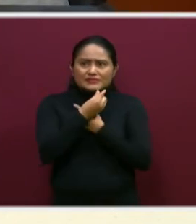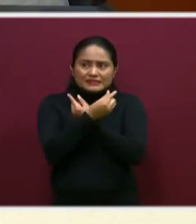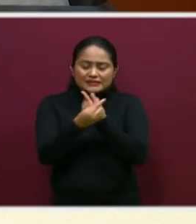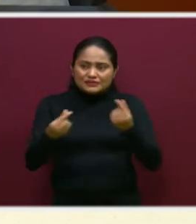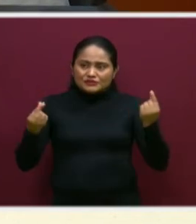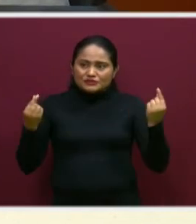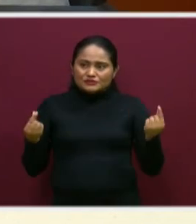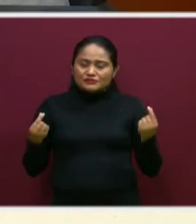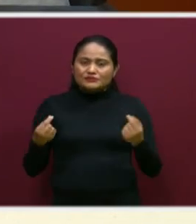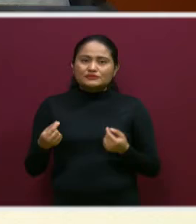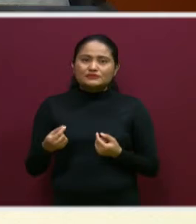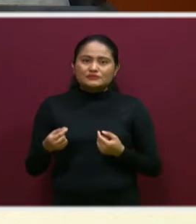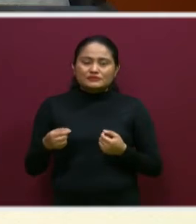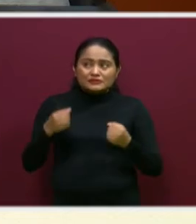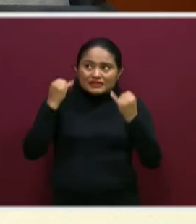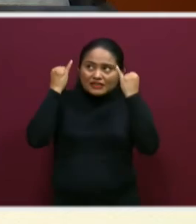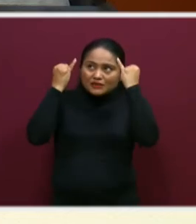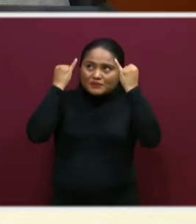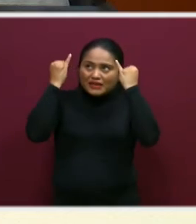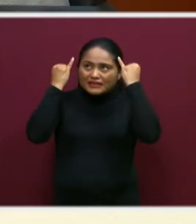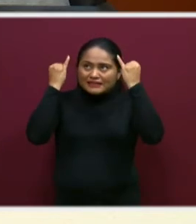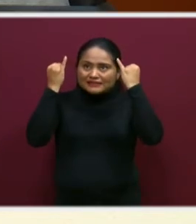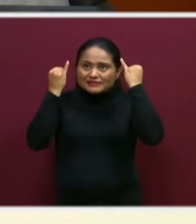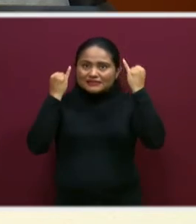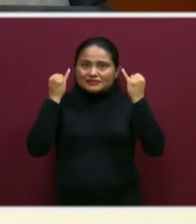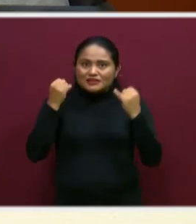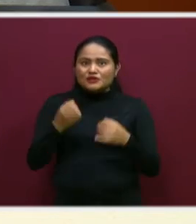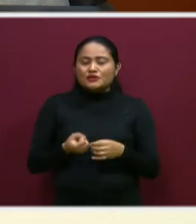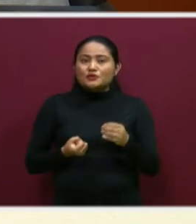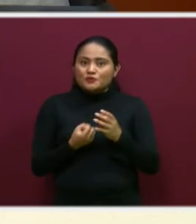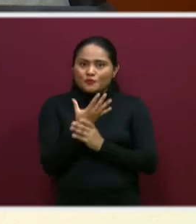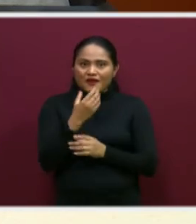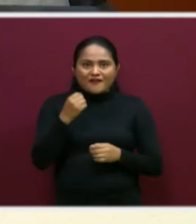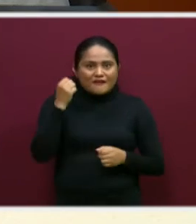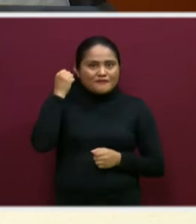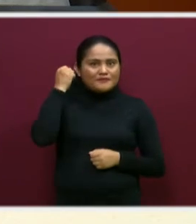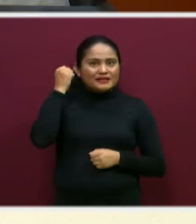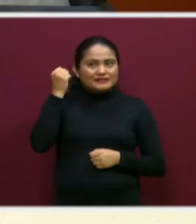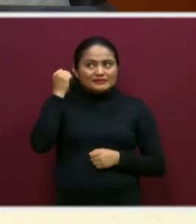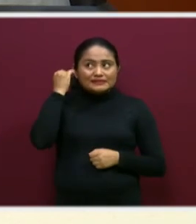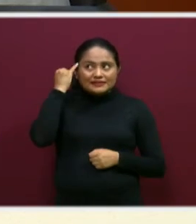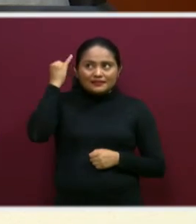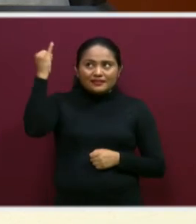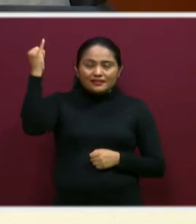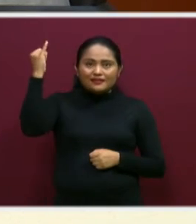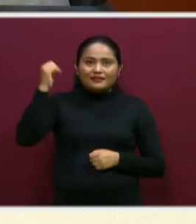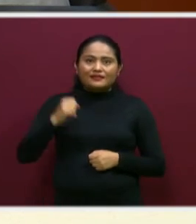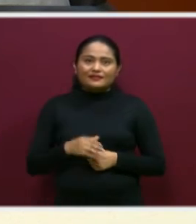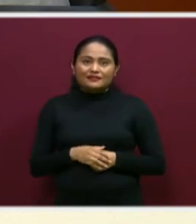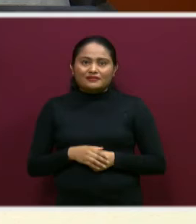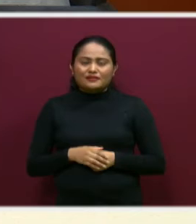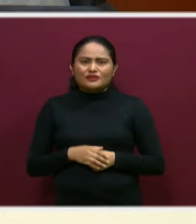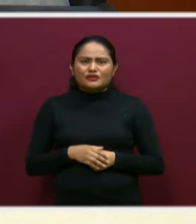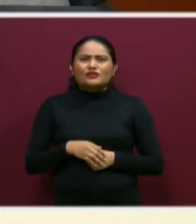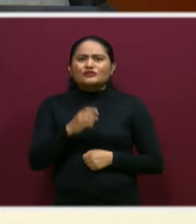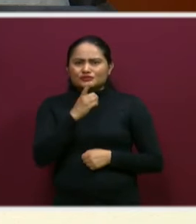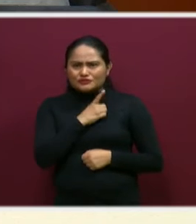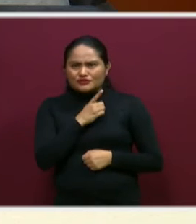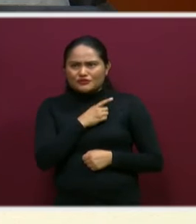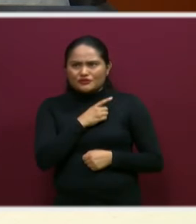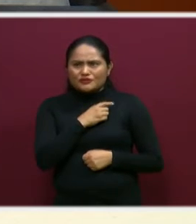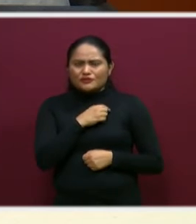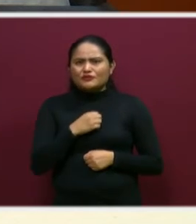impresionante solamente hay que encauzarlo y entonces dar los elementos básicos no dependiendo de la edad para